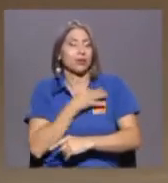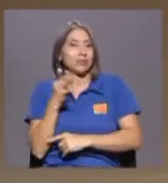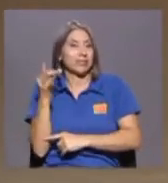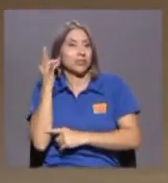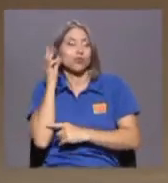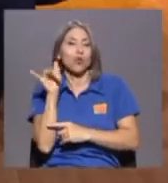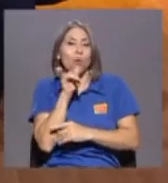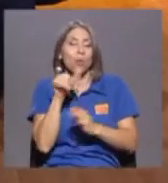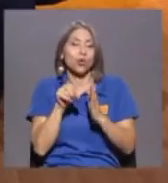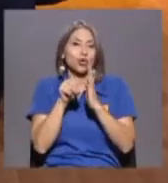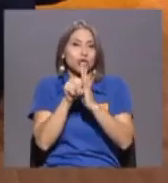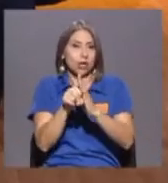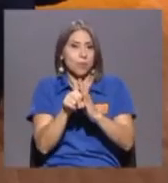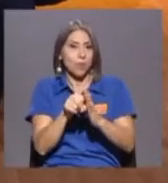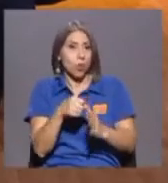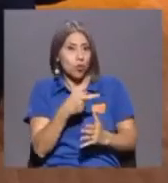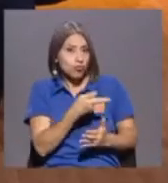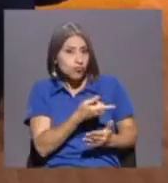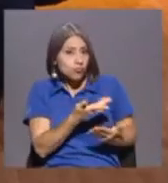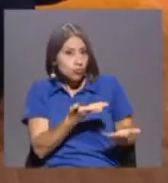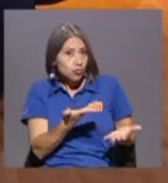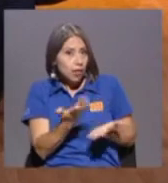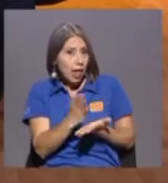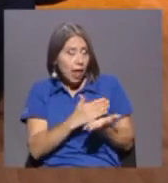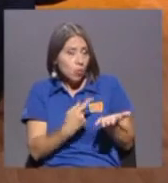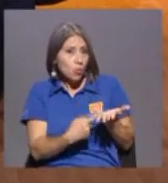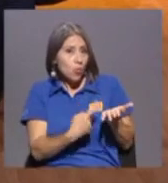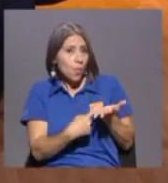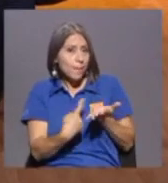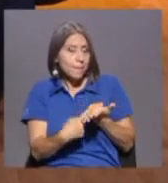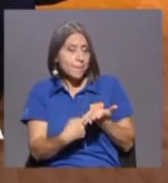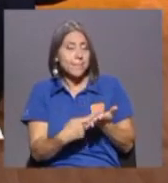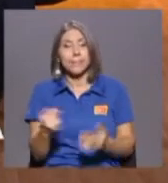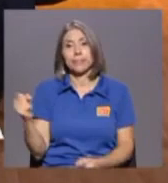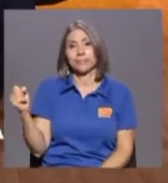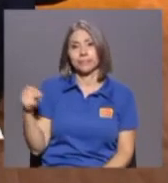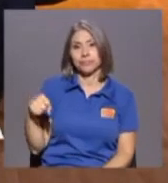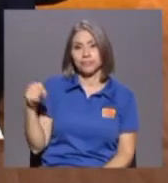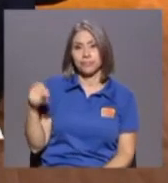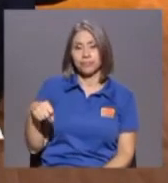eso? Sí, muchos comentarios podrían